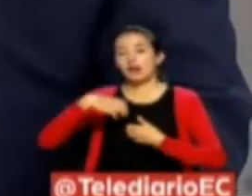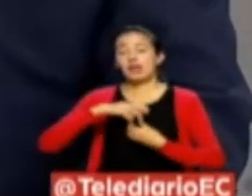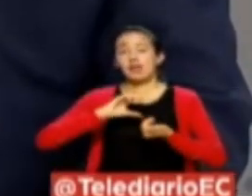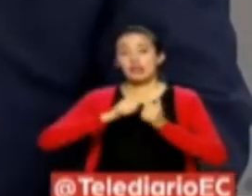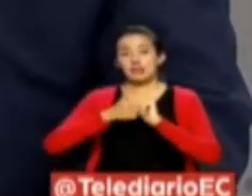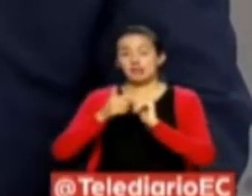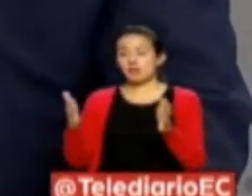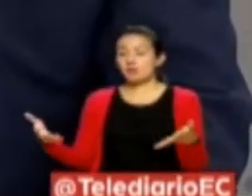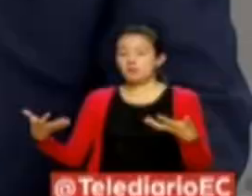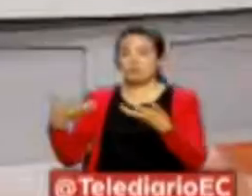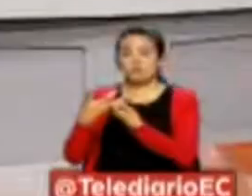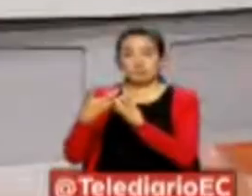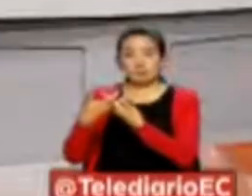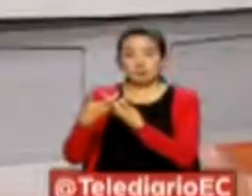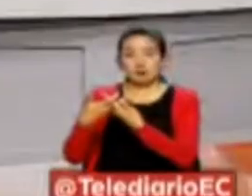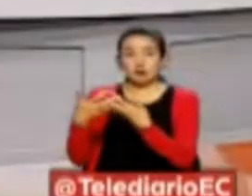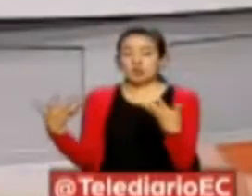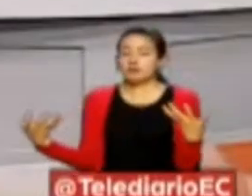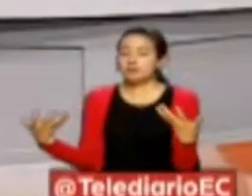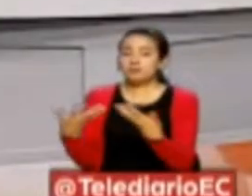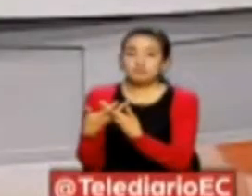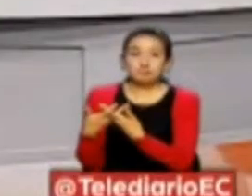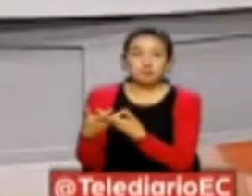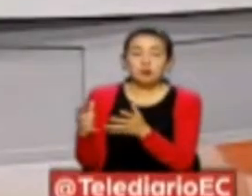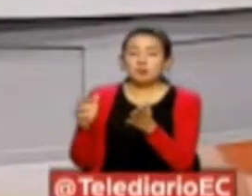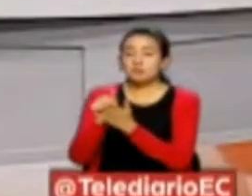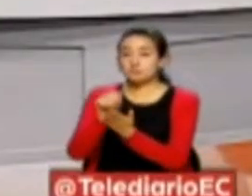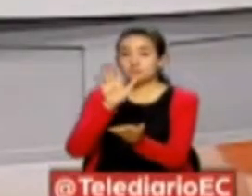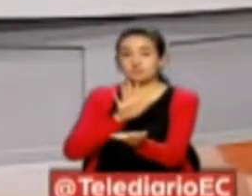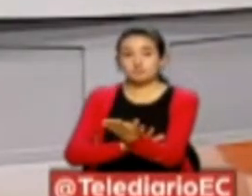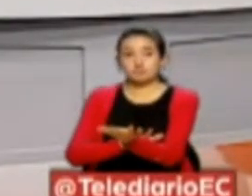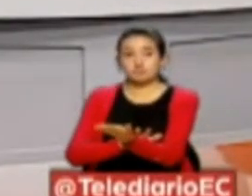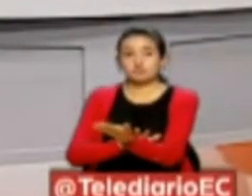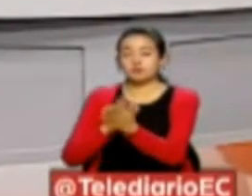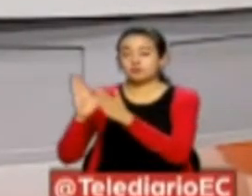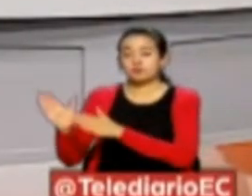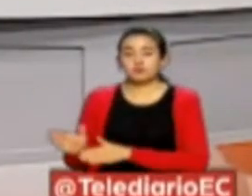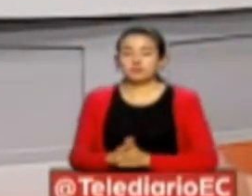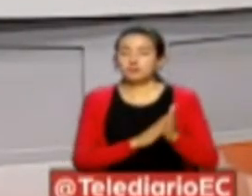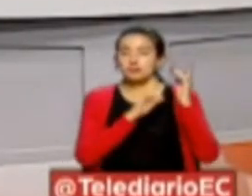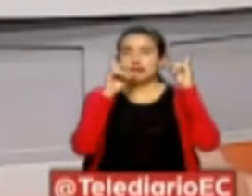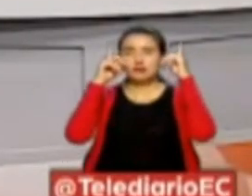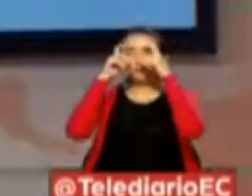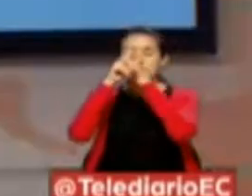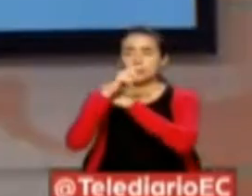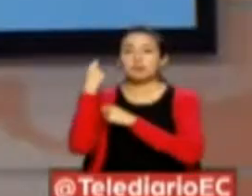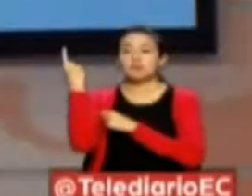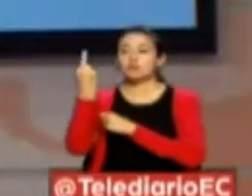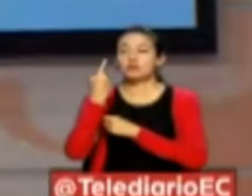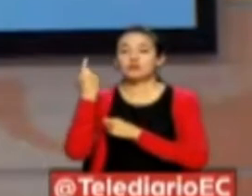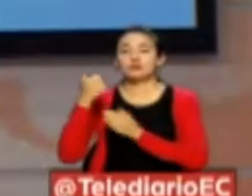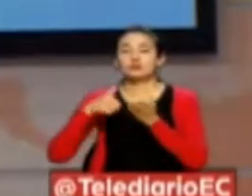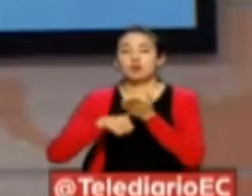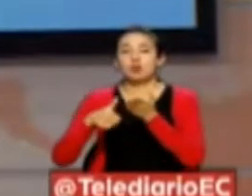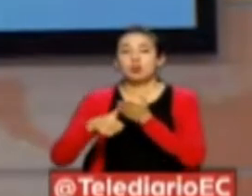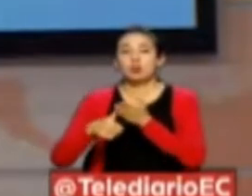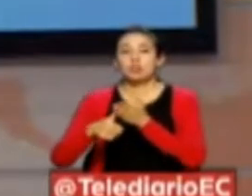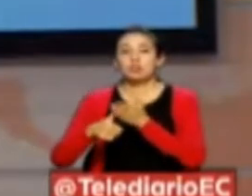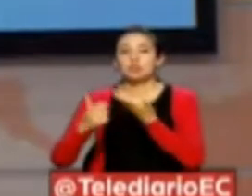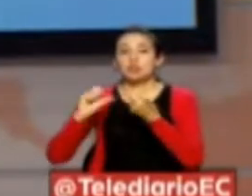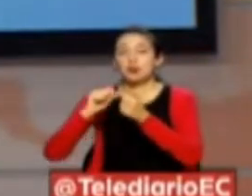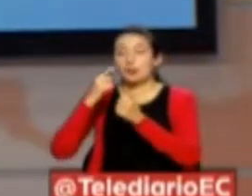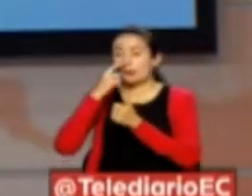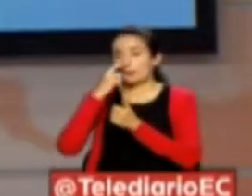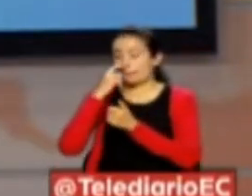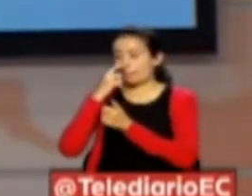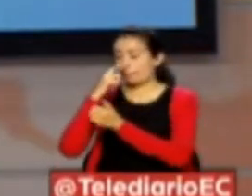conjunto yo creo que este tipo de proyectos este tipo de planes es muy difícil solamente desde un sector yo